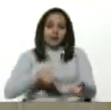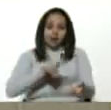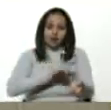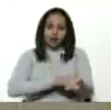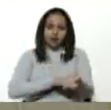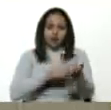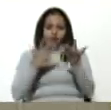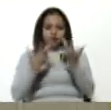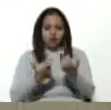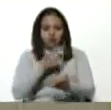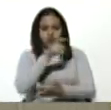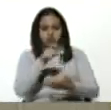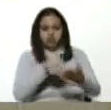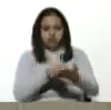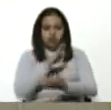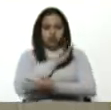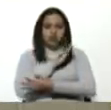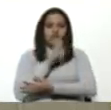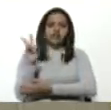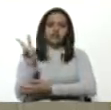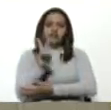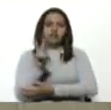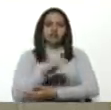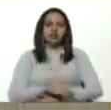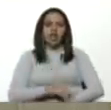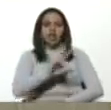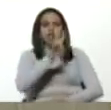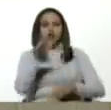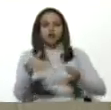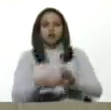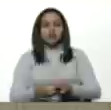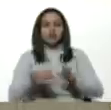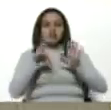el número total que tiene Venezuela,